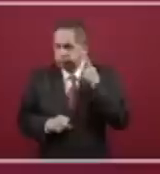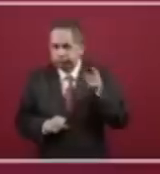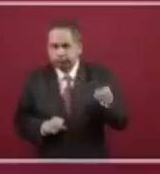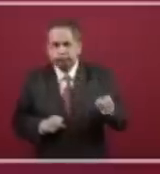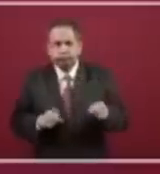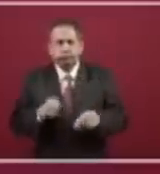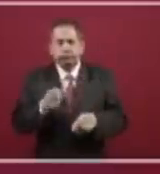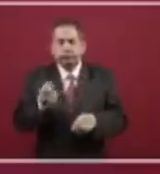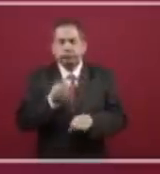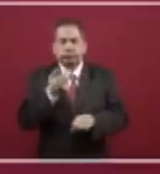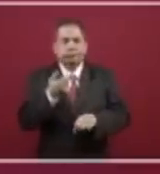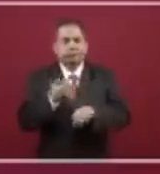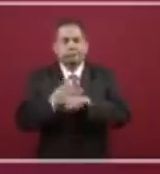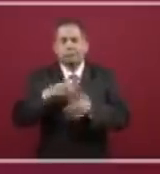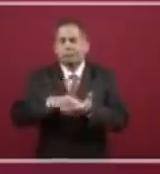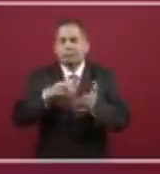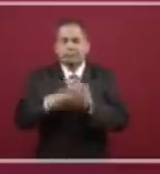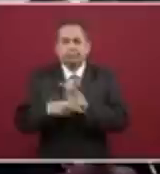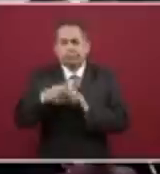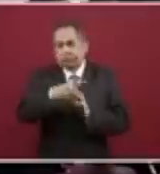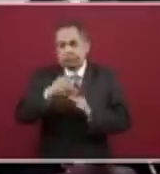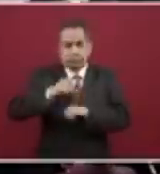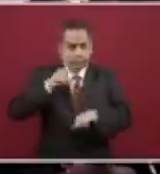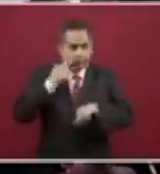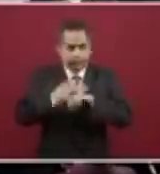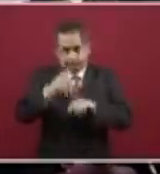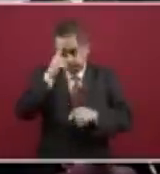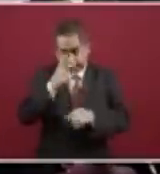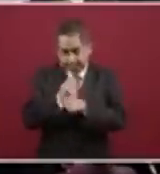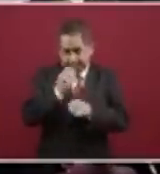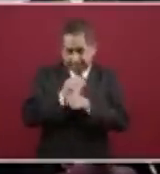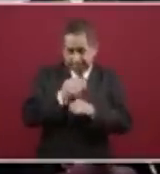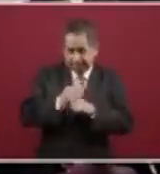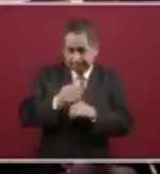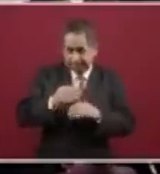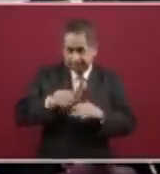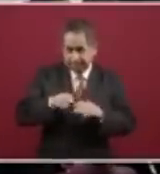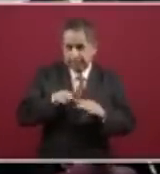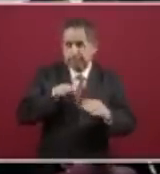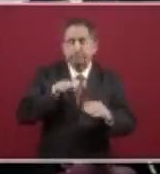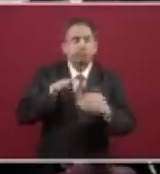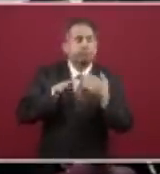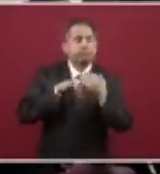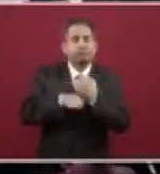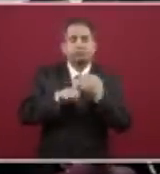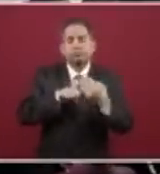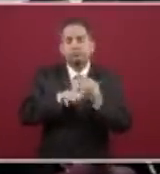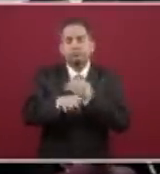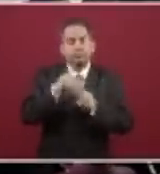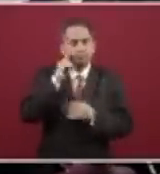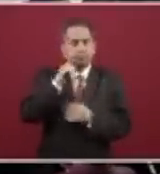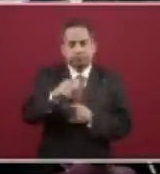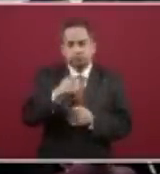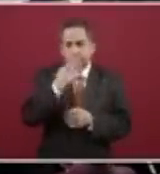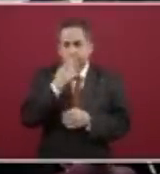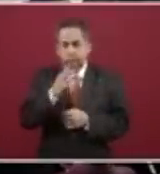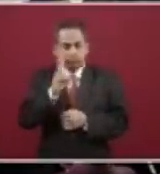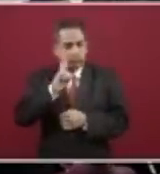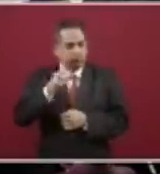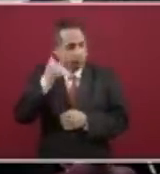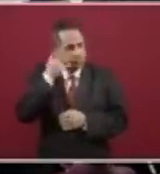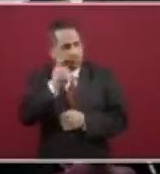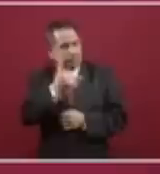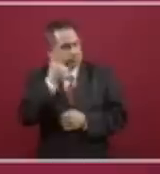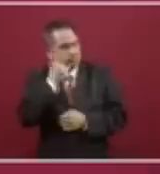cedric que es el responsable este a ver si nos habla por teléfono para que nos